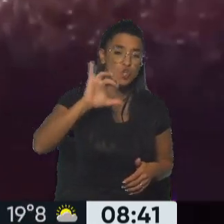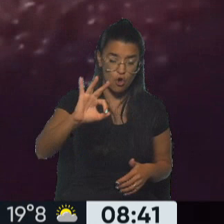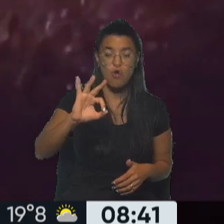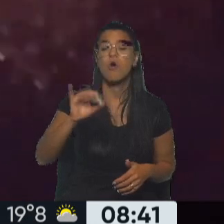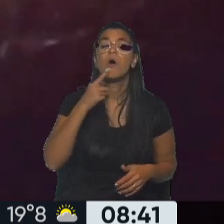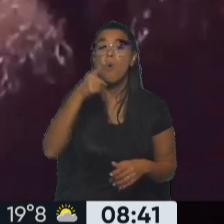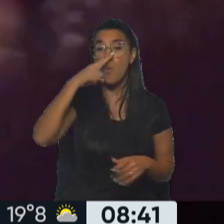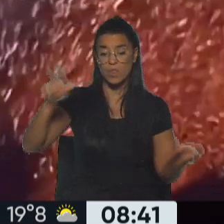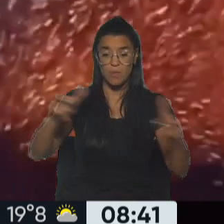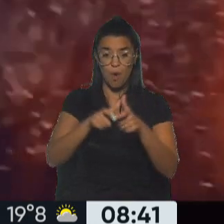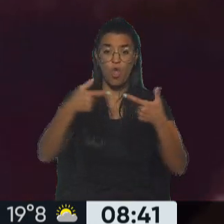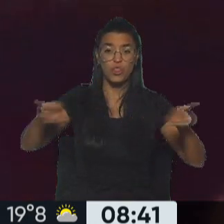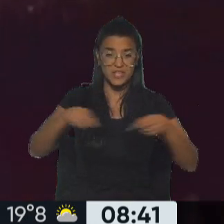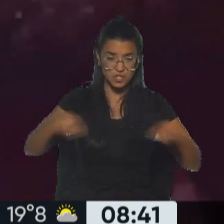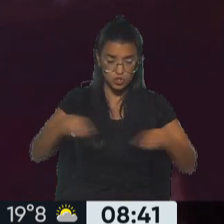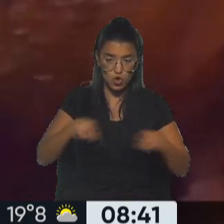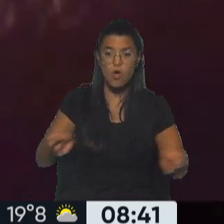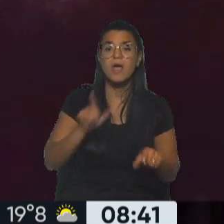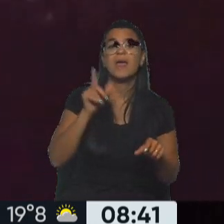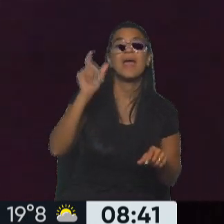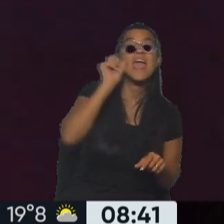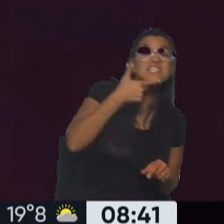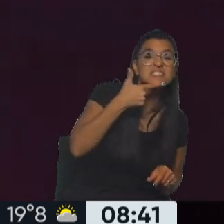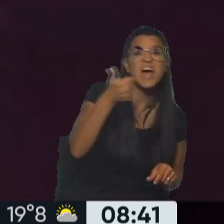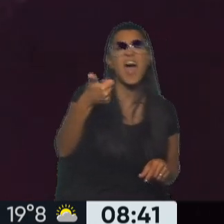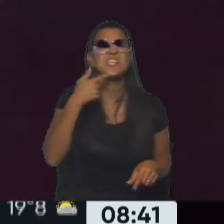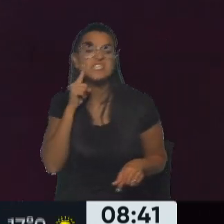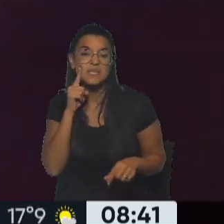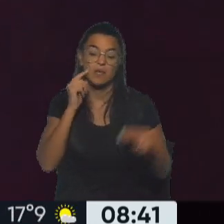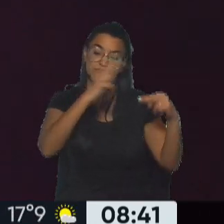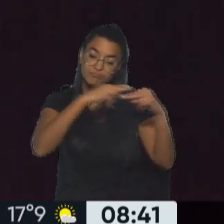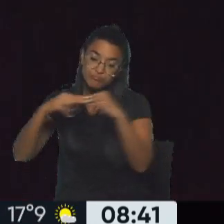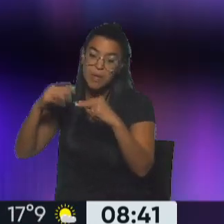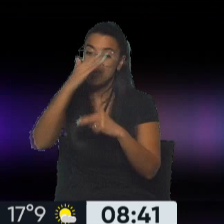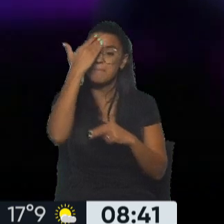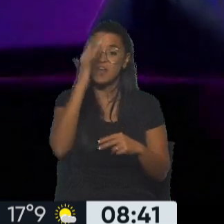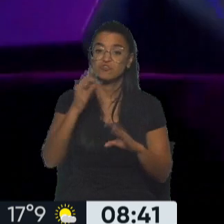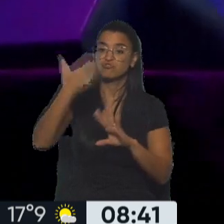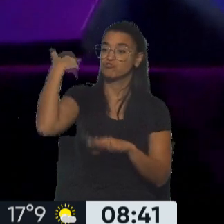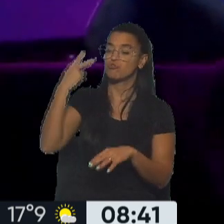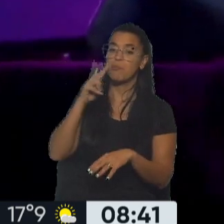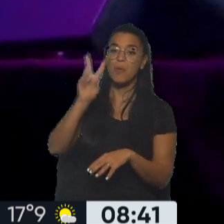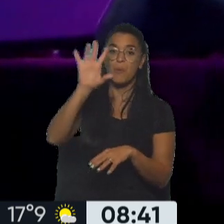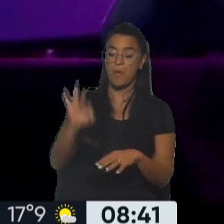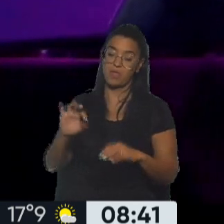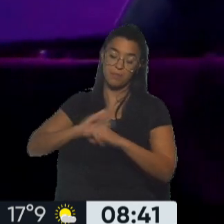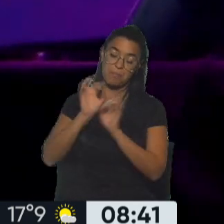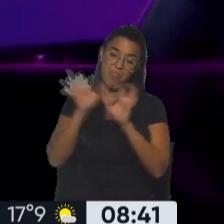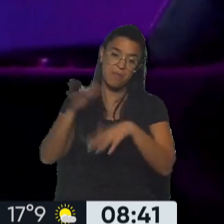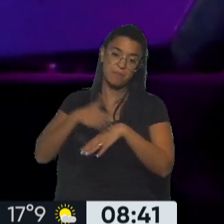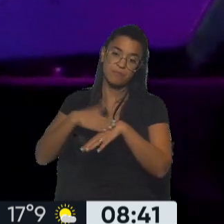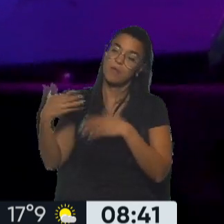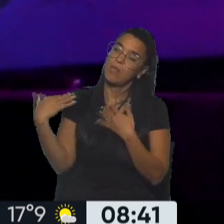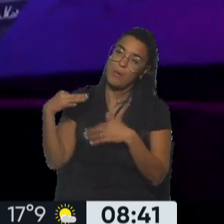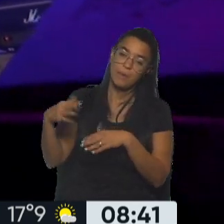su último disco. Es así, un disco que habían editado, lanzado en marzo del 2020 y la pandemia se los llevó por arriba.